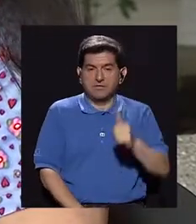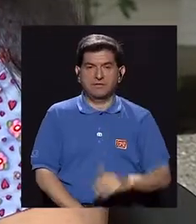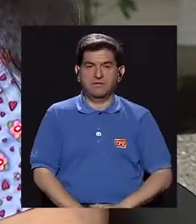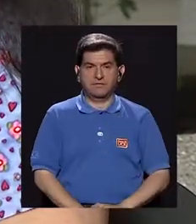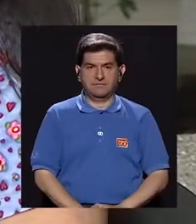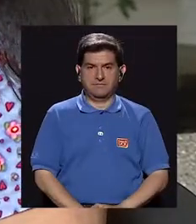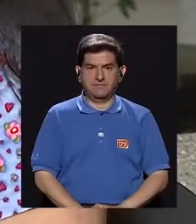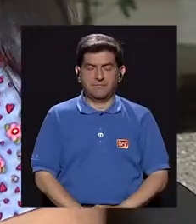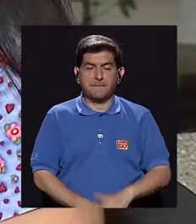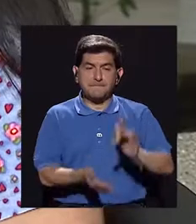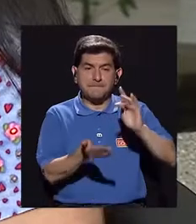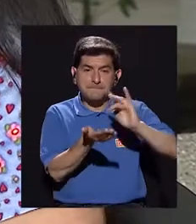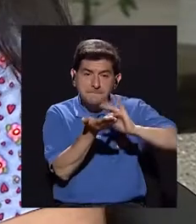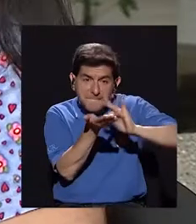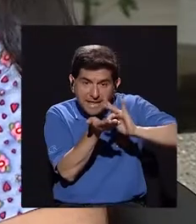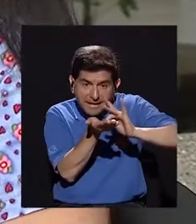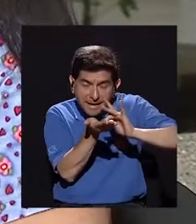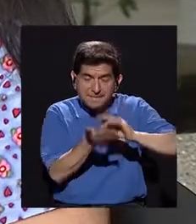que